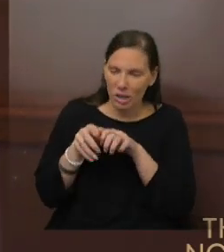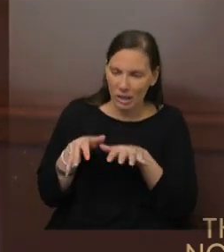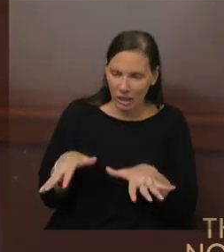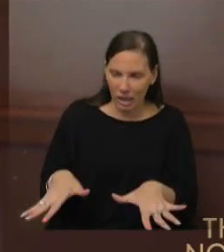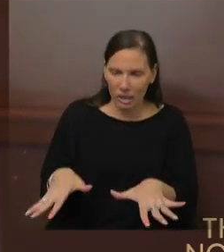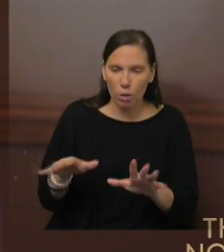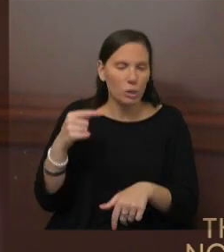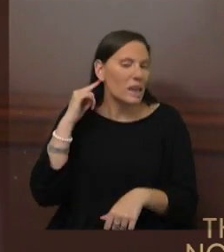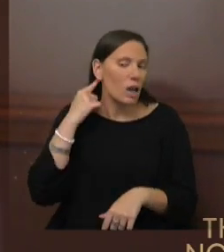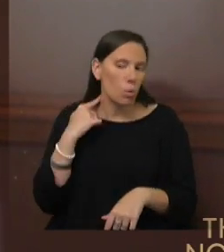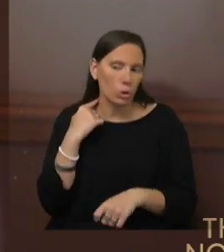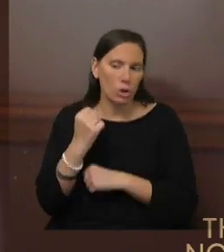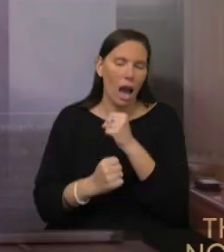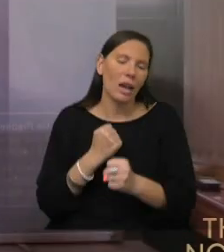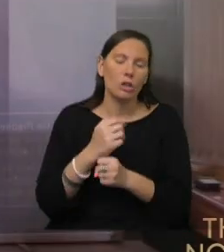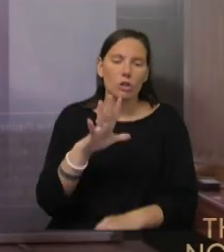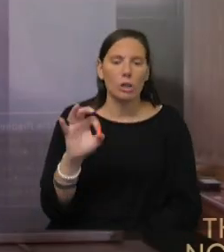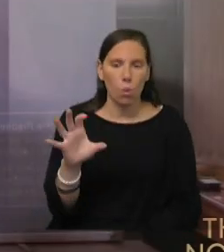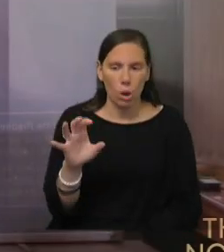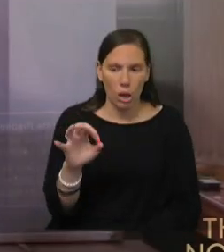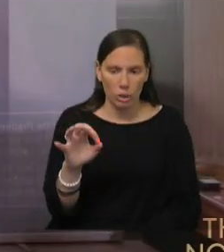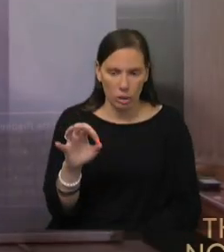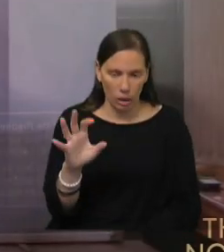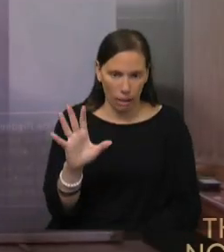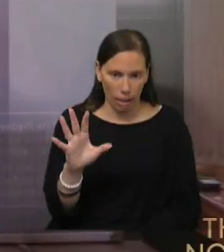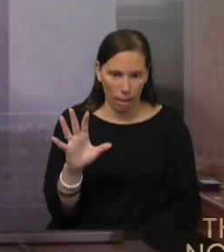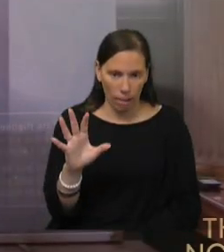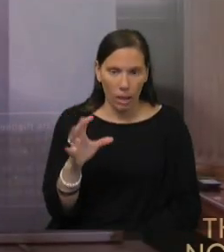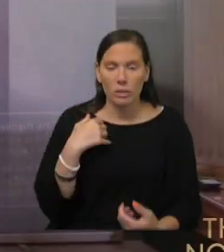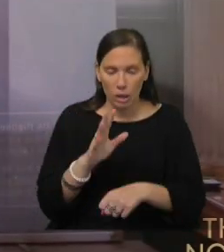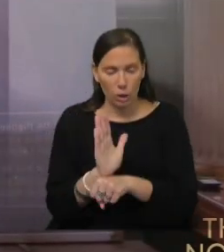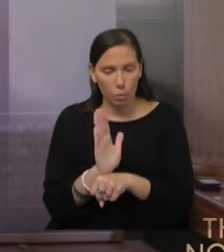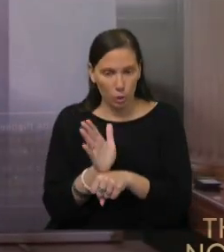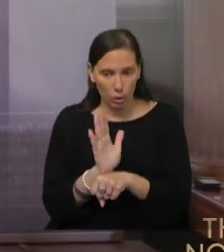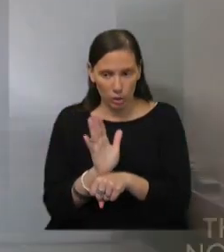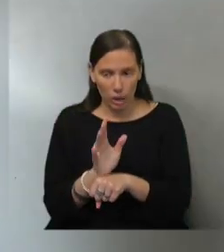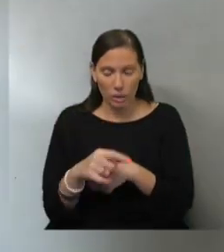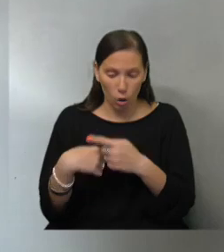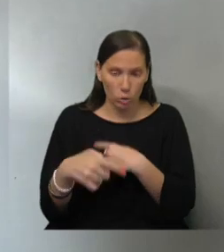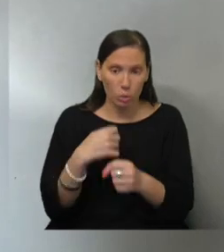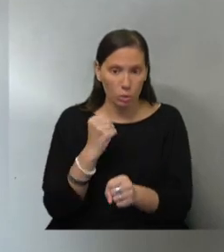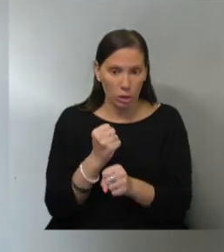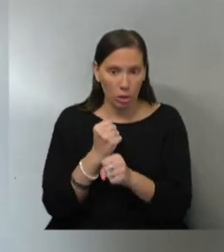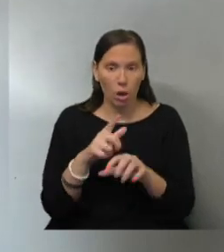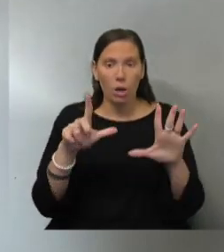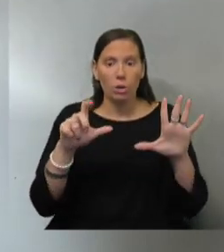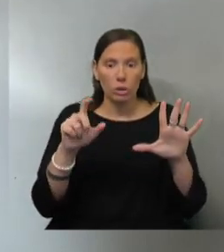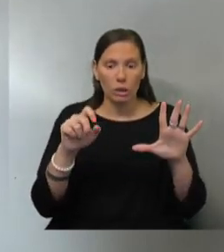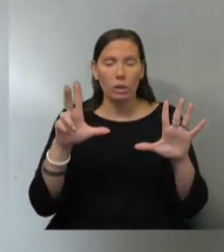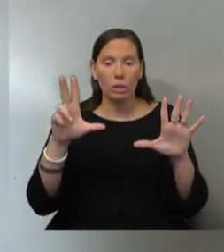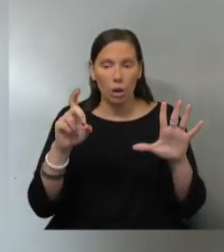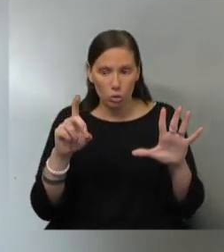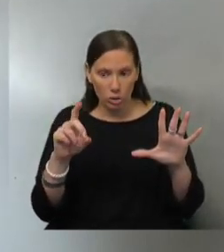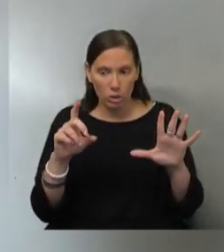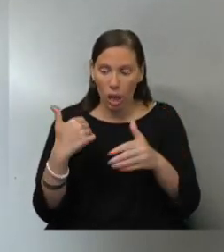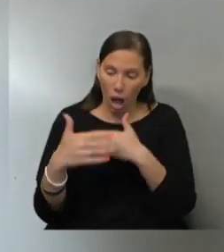neurona son de los años 50 con maculo y p de la biología y se ha seguido trabajando en los 70 y en los 80 hubo un